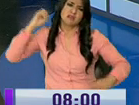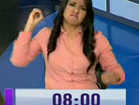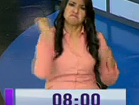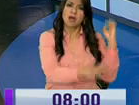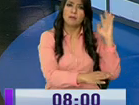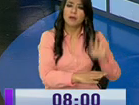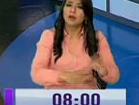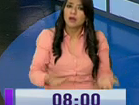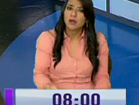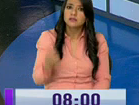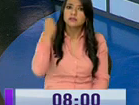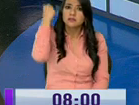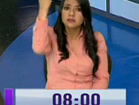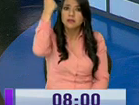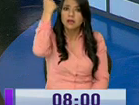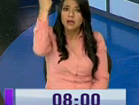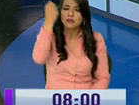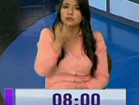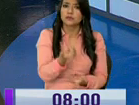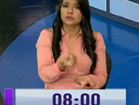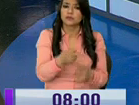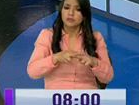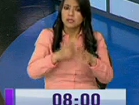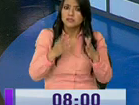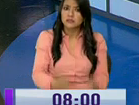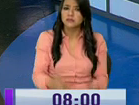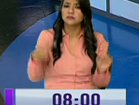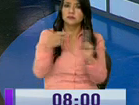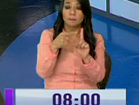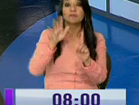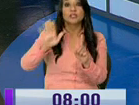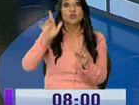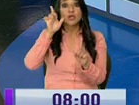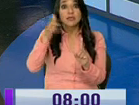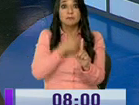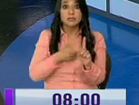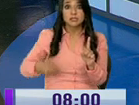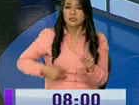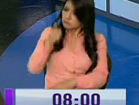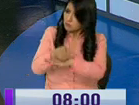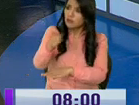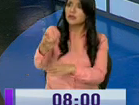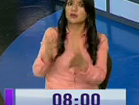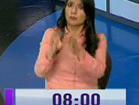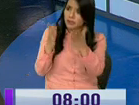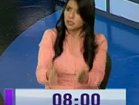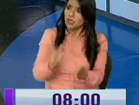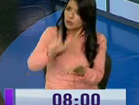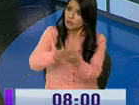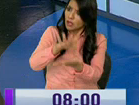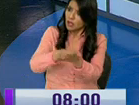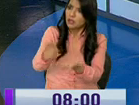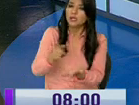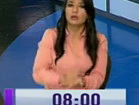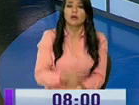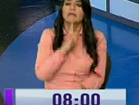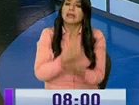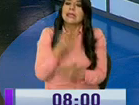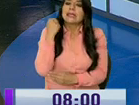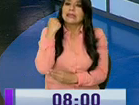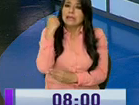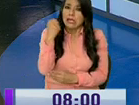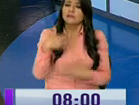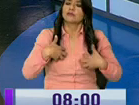al sindicato de los taxistas, ¿cómo se llama el señor Bruni? A que les ponga en orden a su propio gremio. Están en su derecho